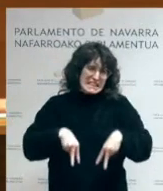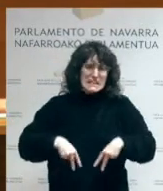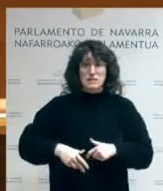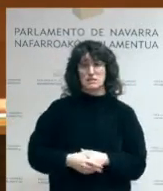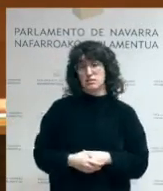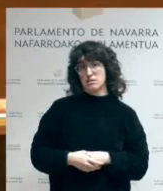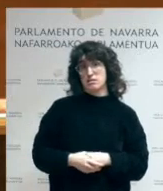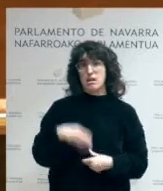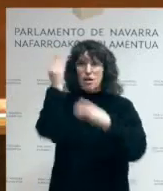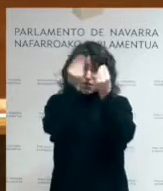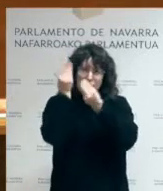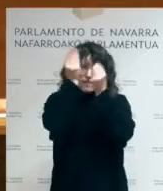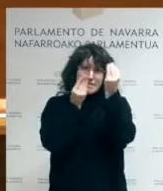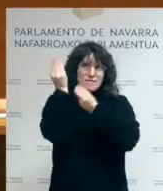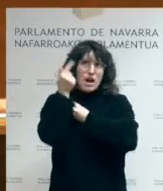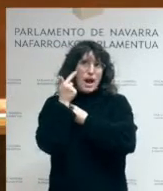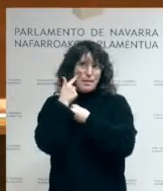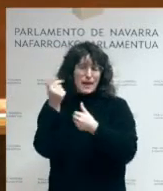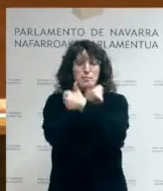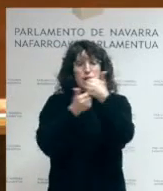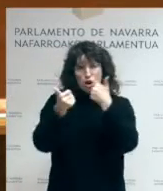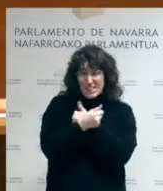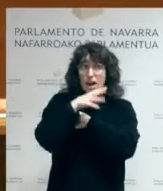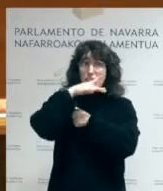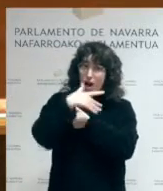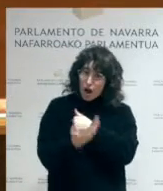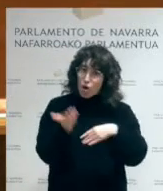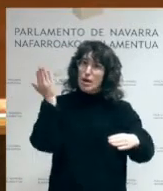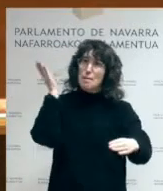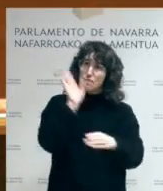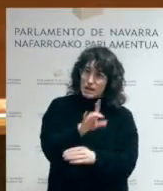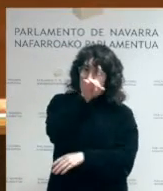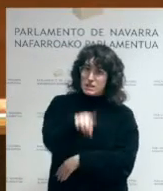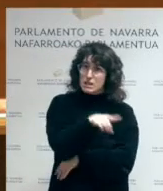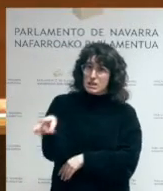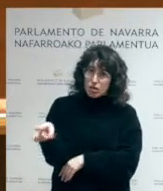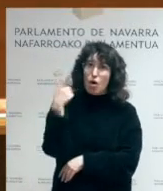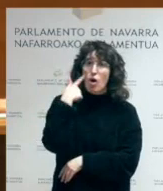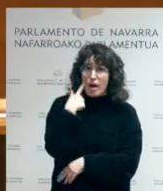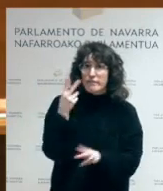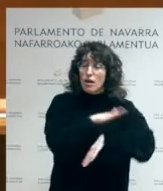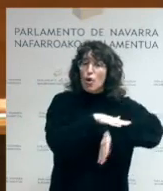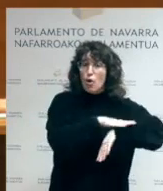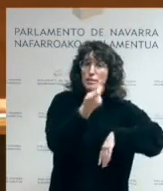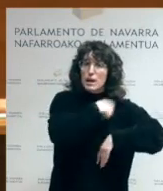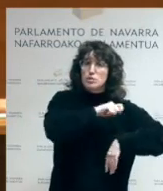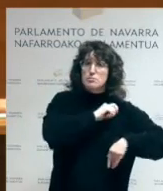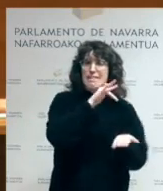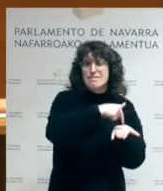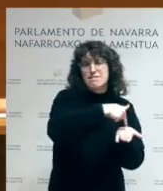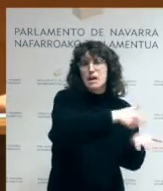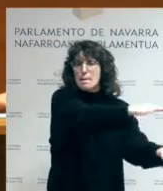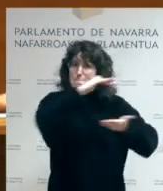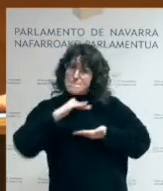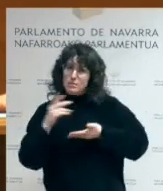sin pararse a valorar si es realmente prioritario solicitar ahora al Gobierno español el traspaso del régimen económico de la Seguridad Social.